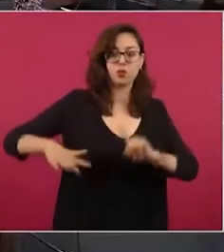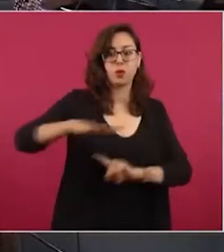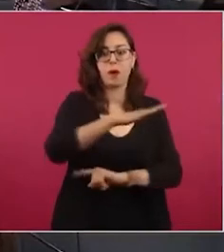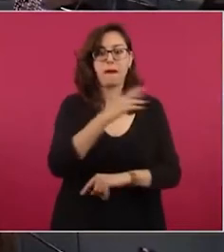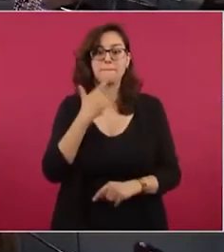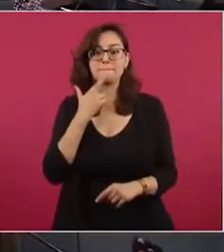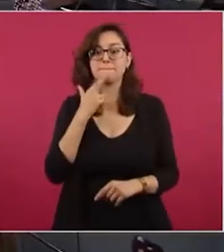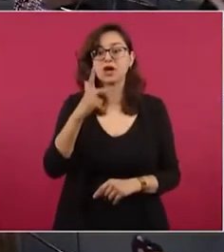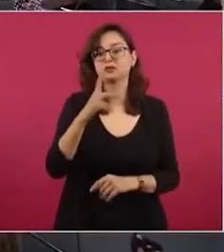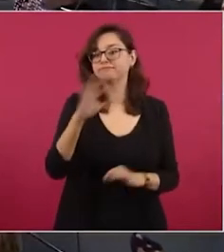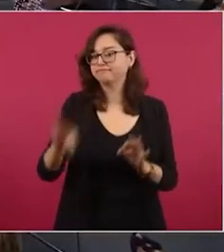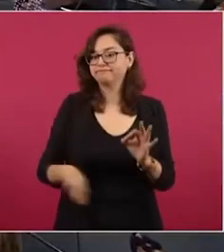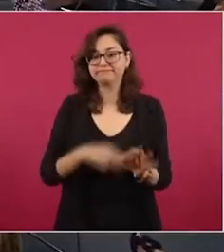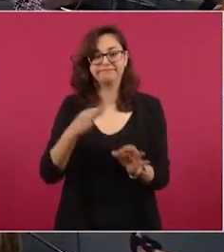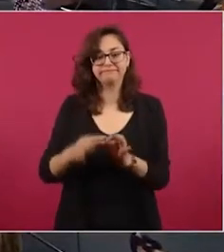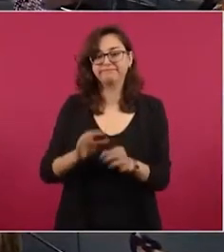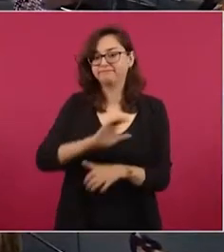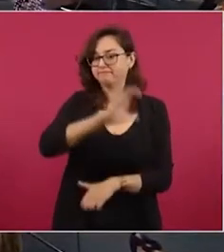Miren.